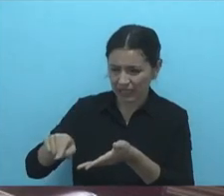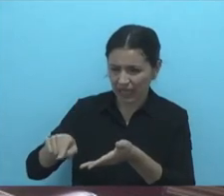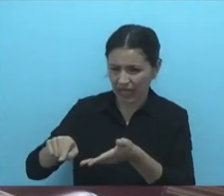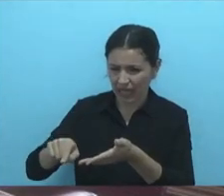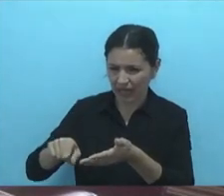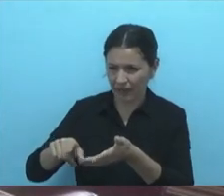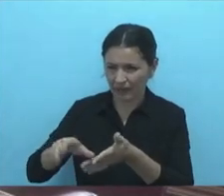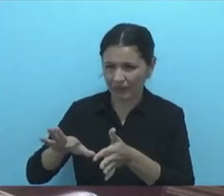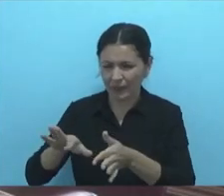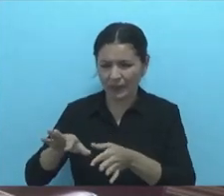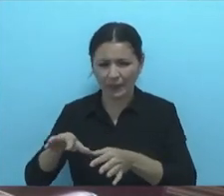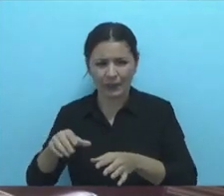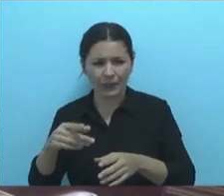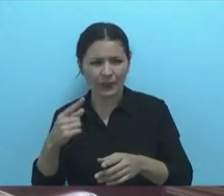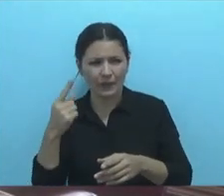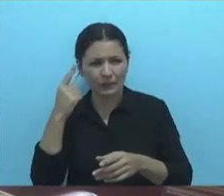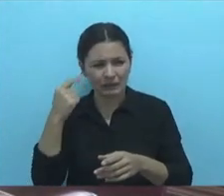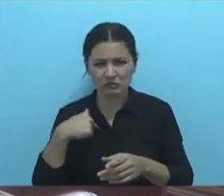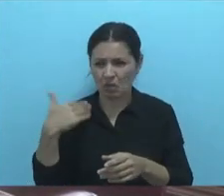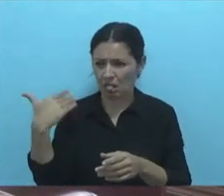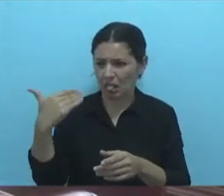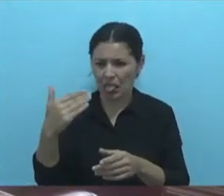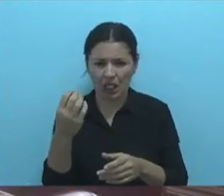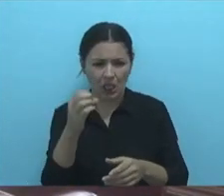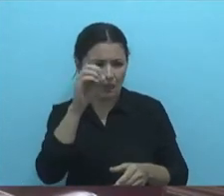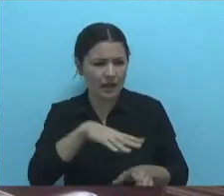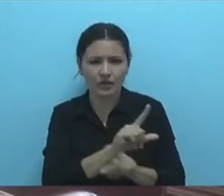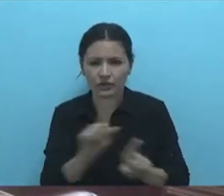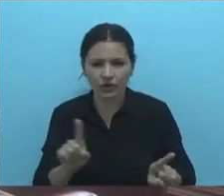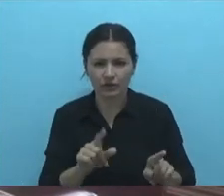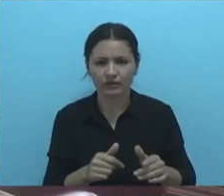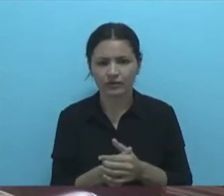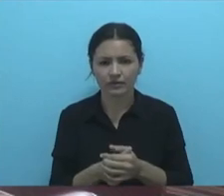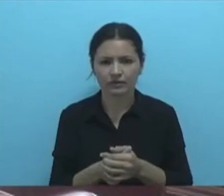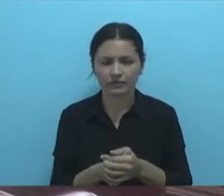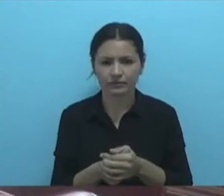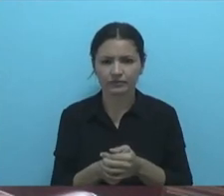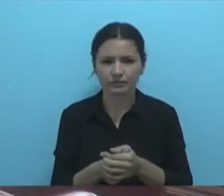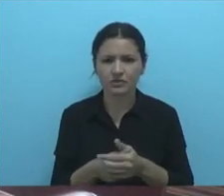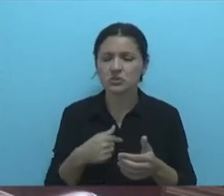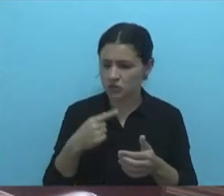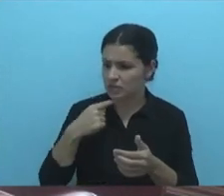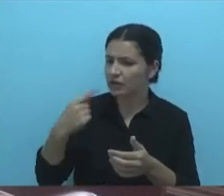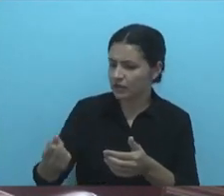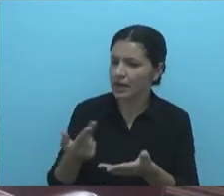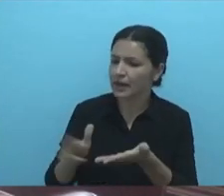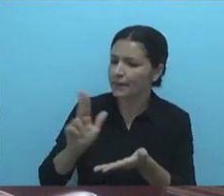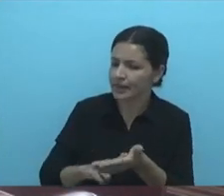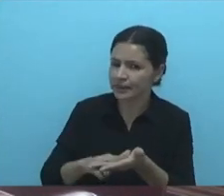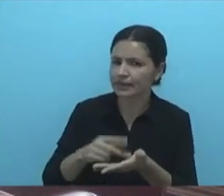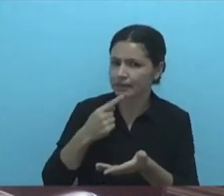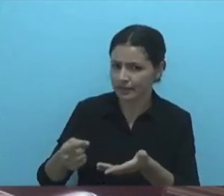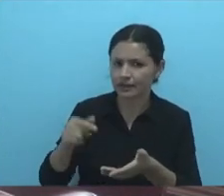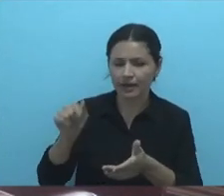alguna intencionalidad como esta cuestión estuviera oculta por eso hasta me tomé el trabajo cuando volvió y se había ido de repetir para que